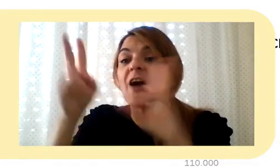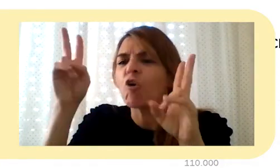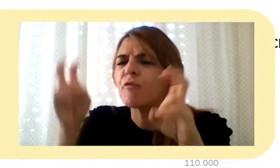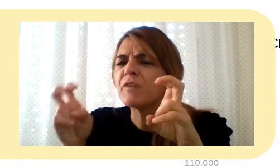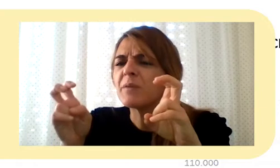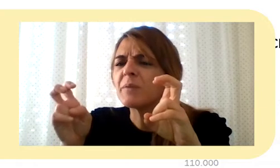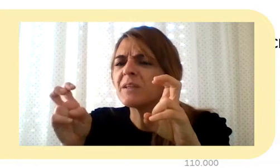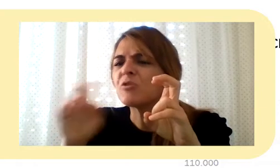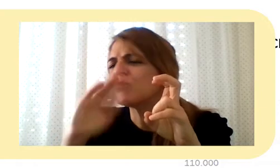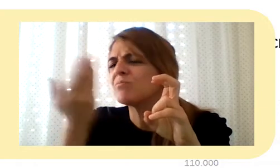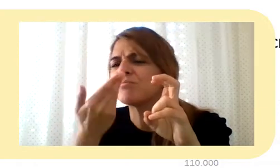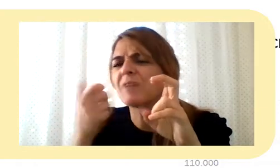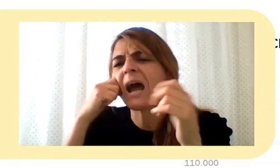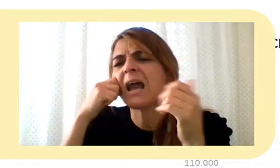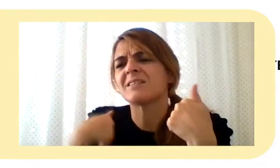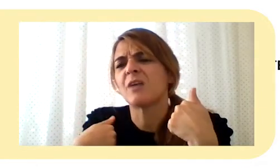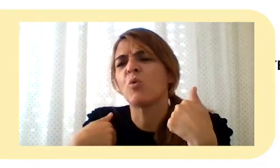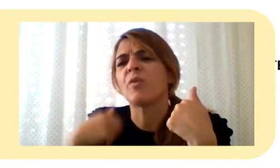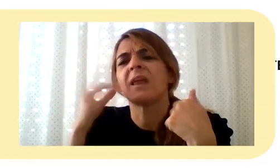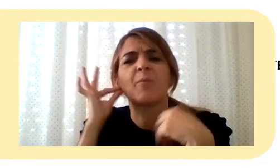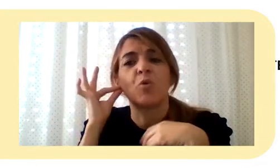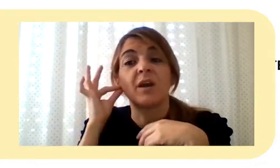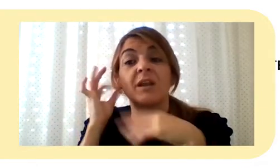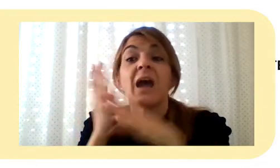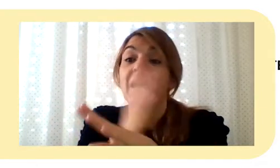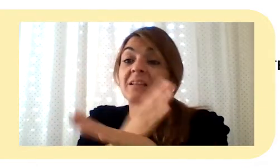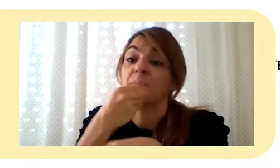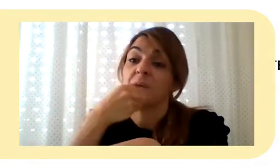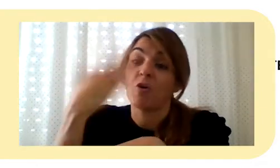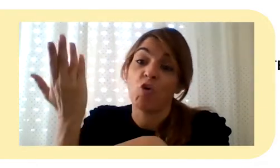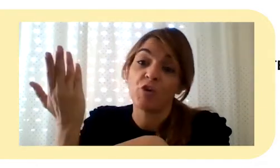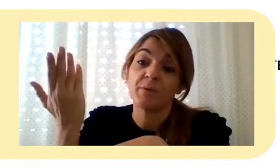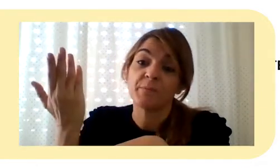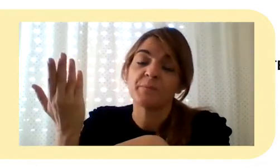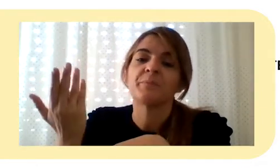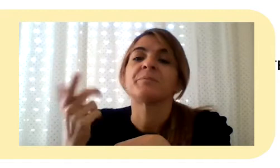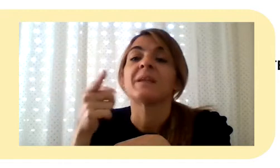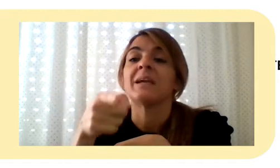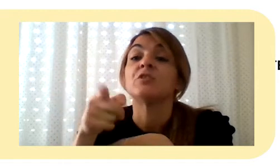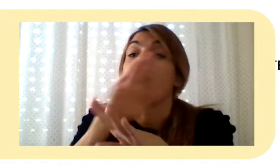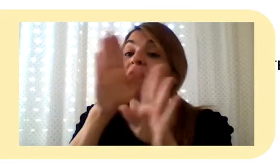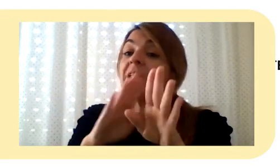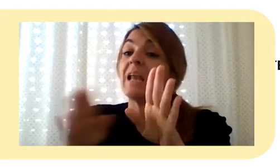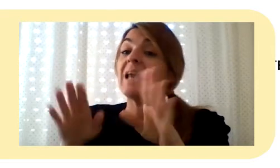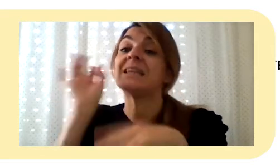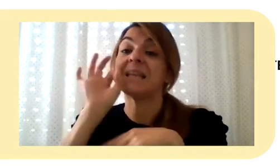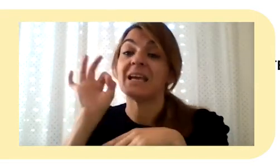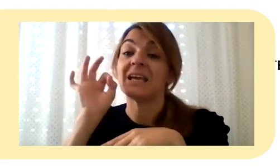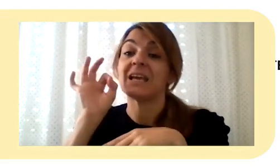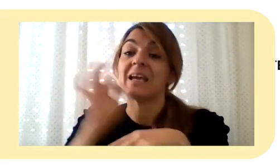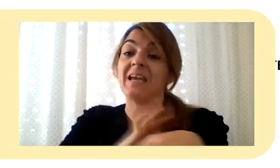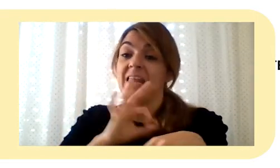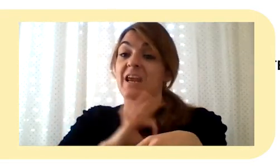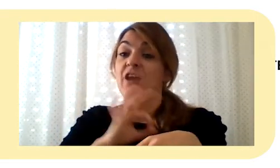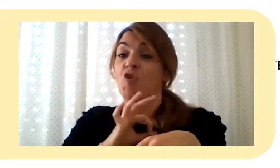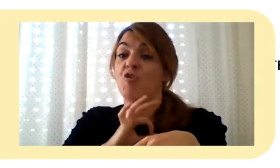para la salud de las mujeres porque estamos mejor previamente. Esto es una actualización a final de enero que, como veis, siempre ha habido mayor número